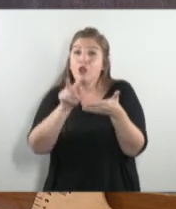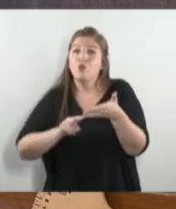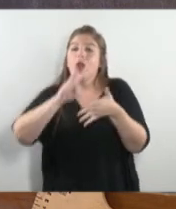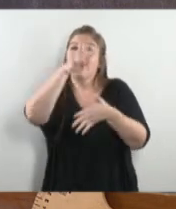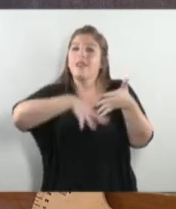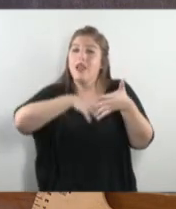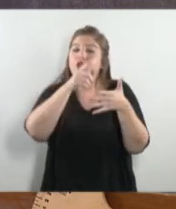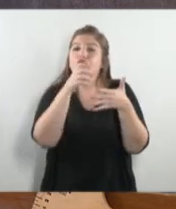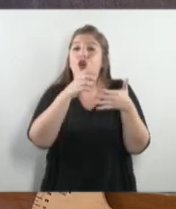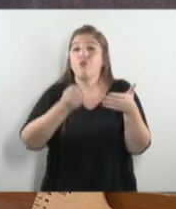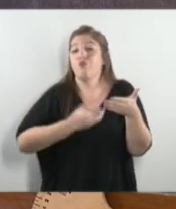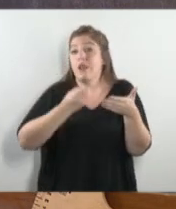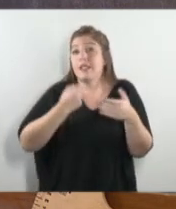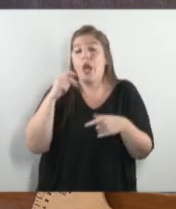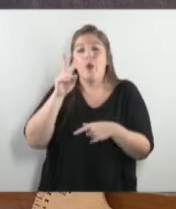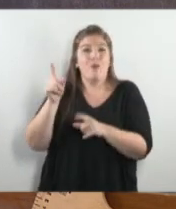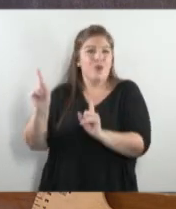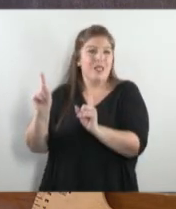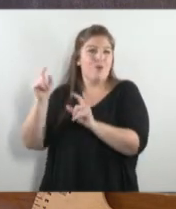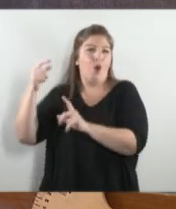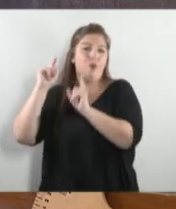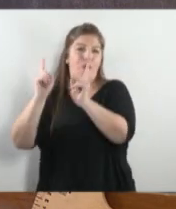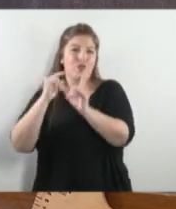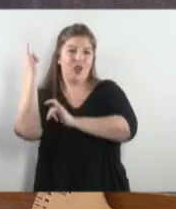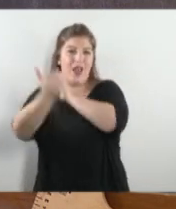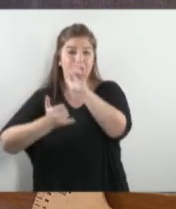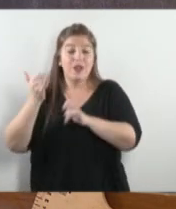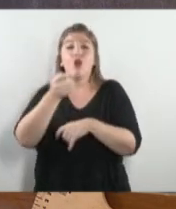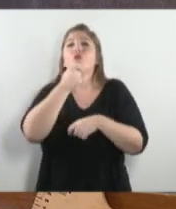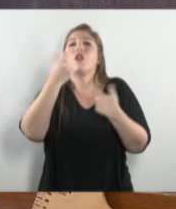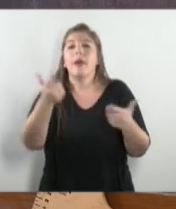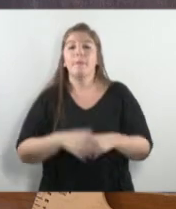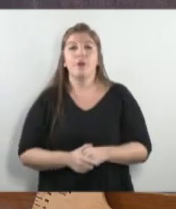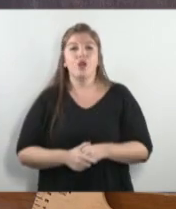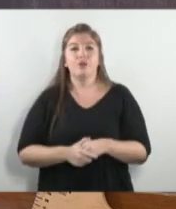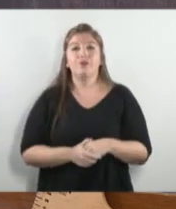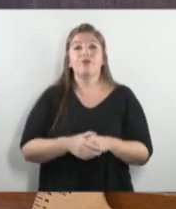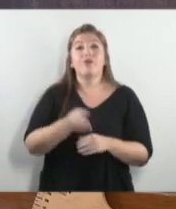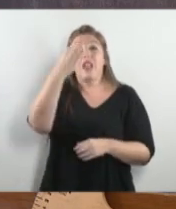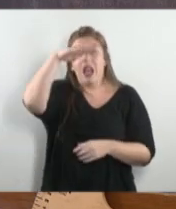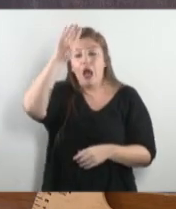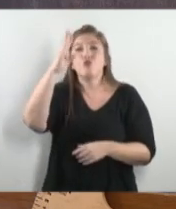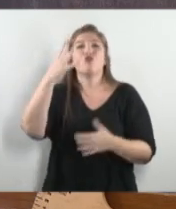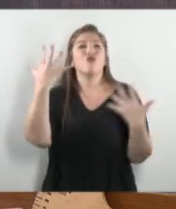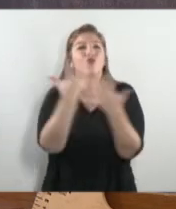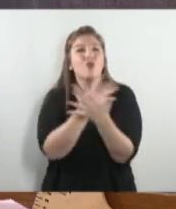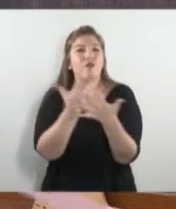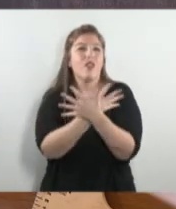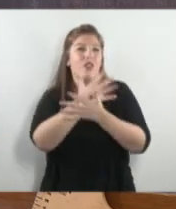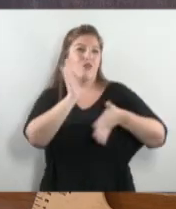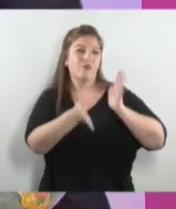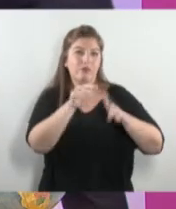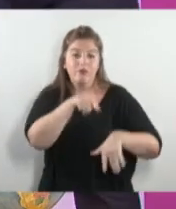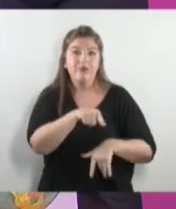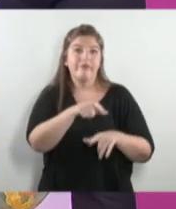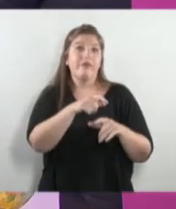vayamos viendo lo que la profe Mariel va explicando. Por ejemplo, ¿dónde se ve al gaucho maltratado